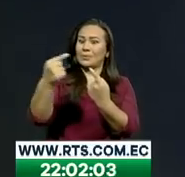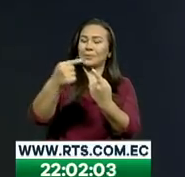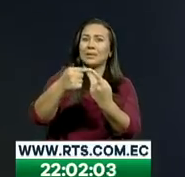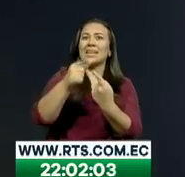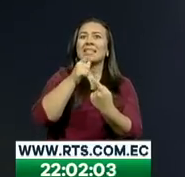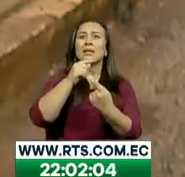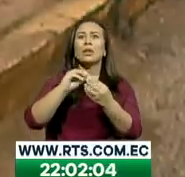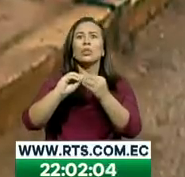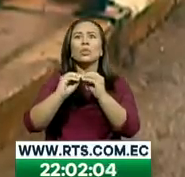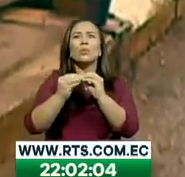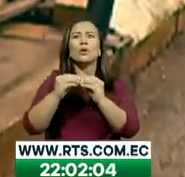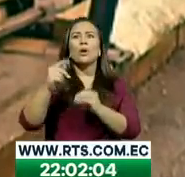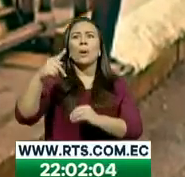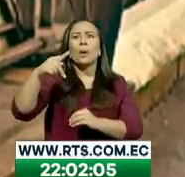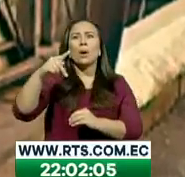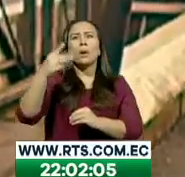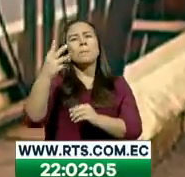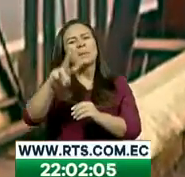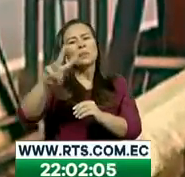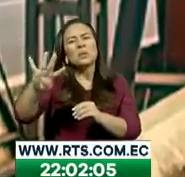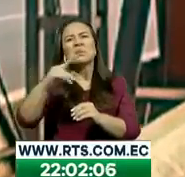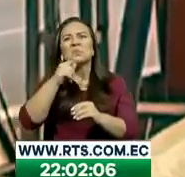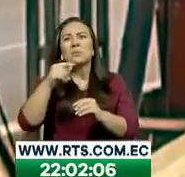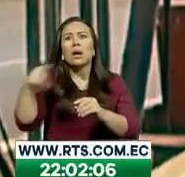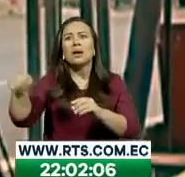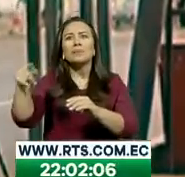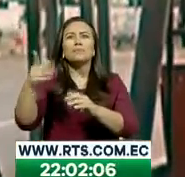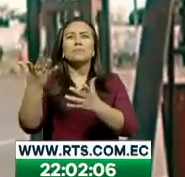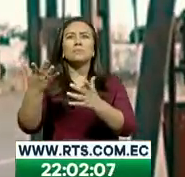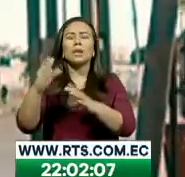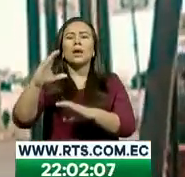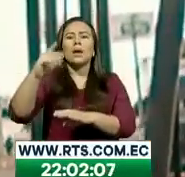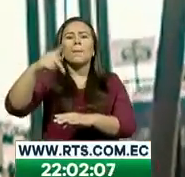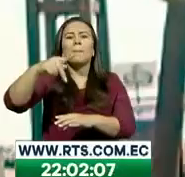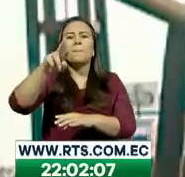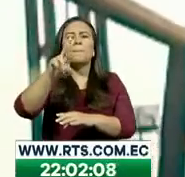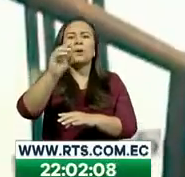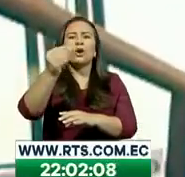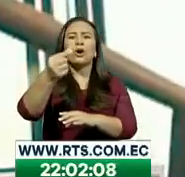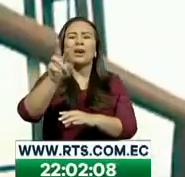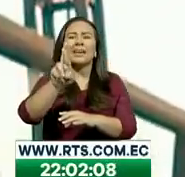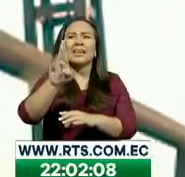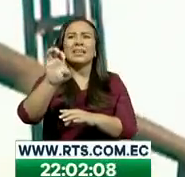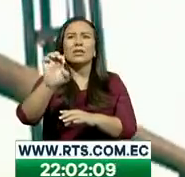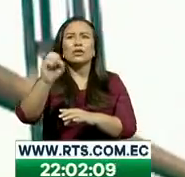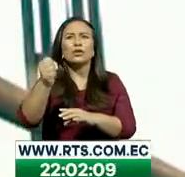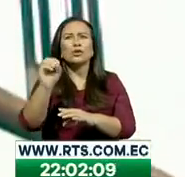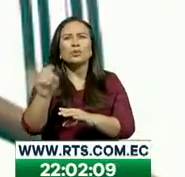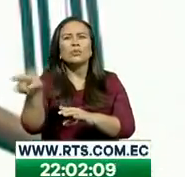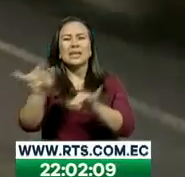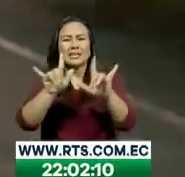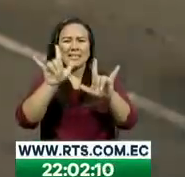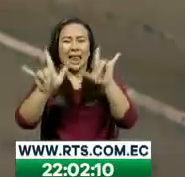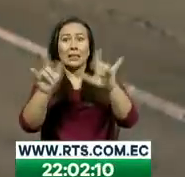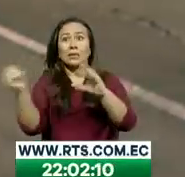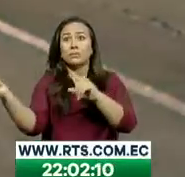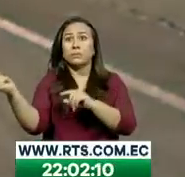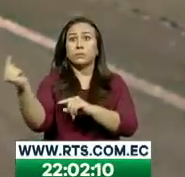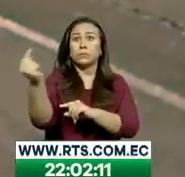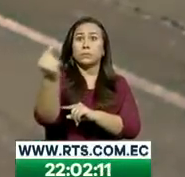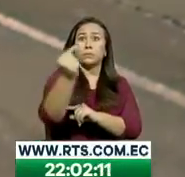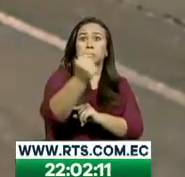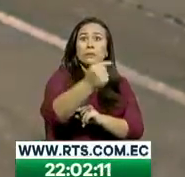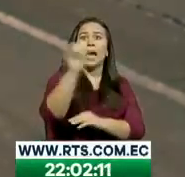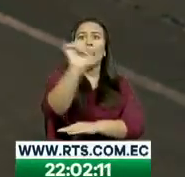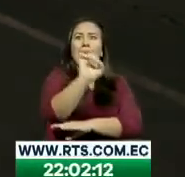kilómetro 24 se impactó con la garita número 1 que cobra peaje, para posteriormente volcarse. Según testigos,